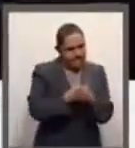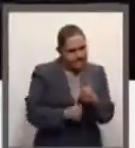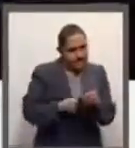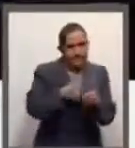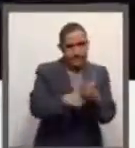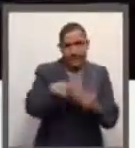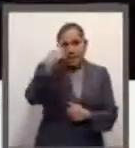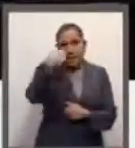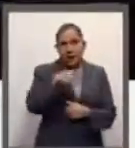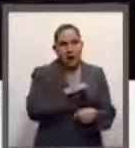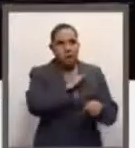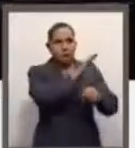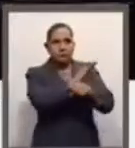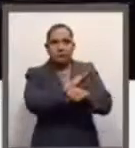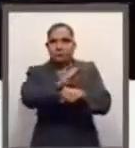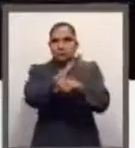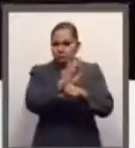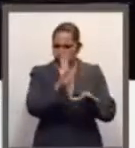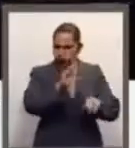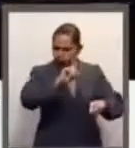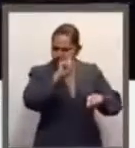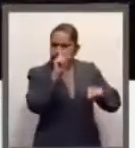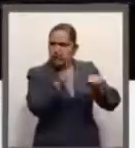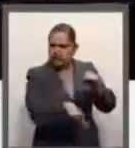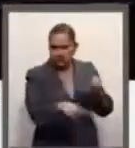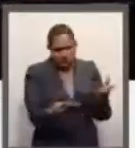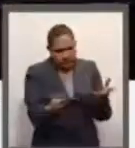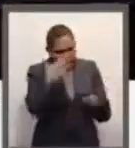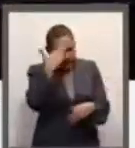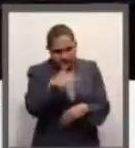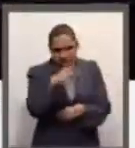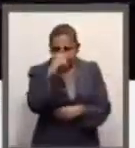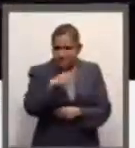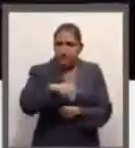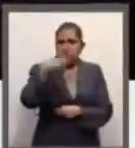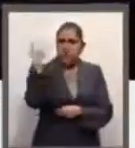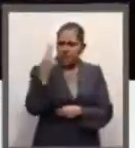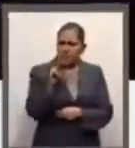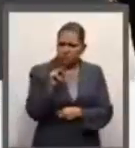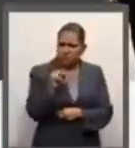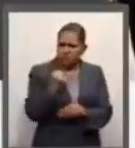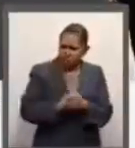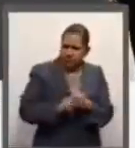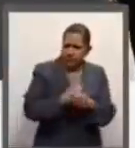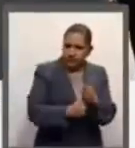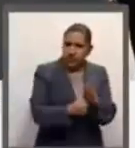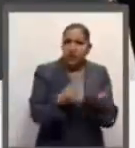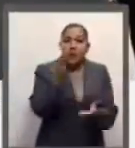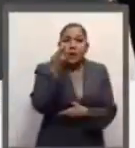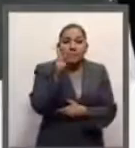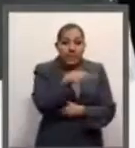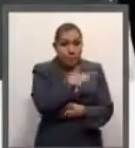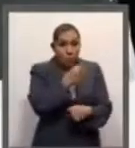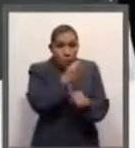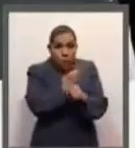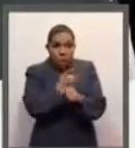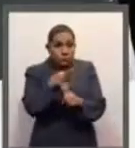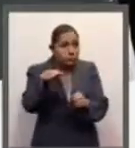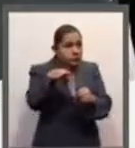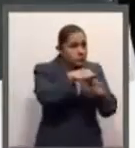de privilegios, pero vamos a seguir insistiendo. Hoy la votación no es